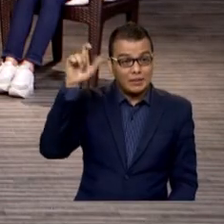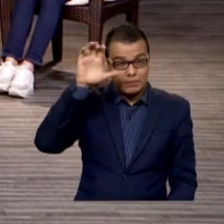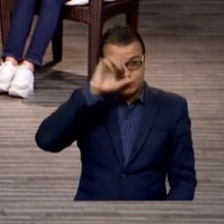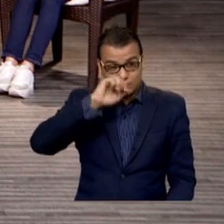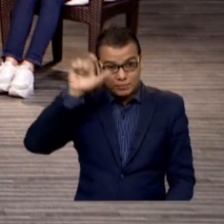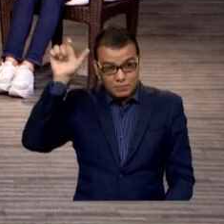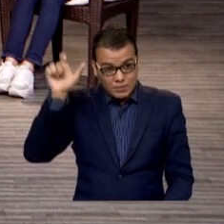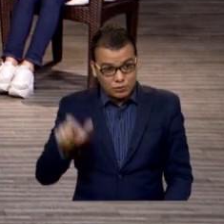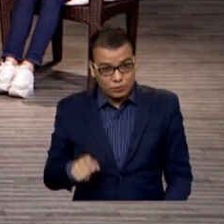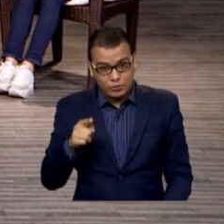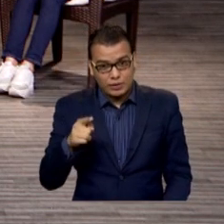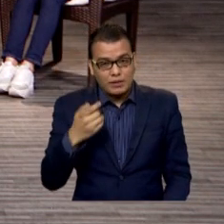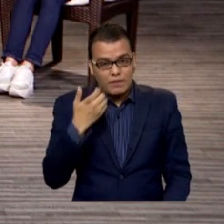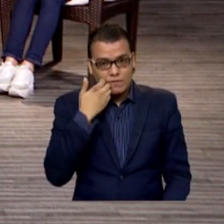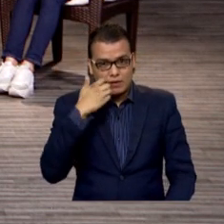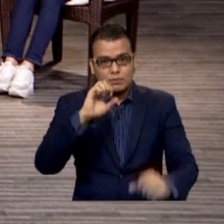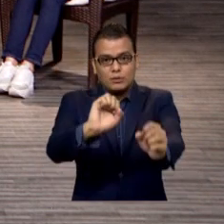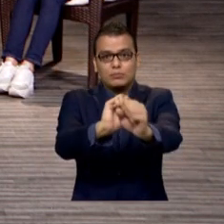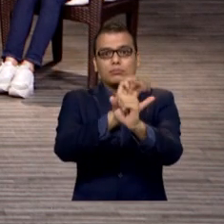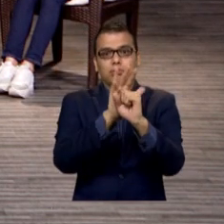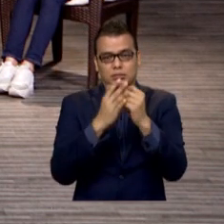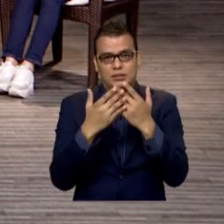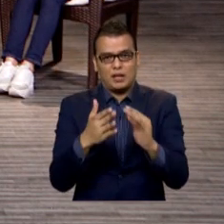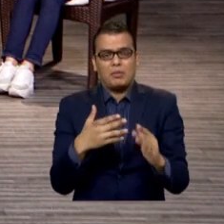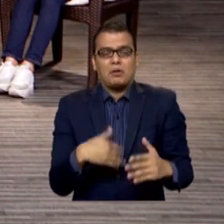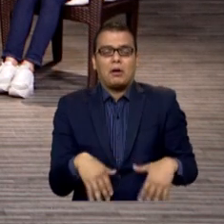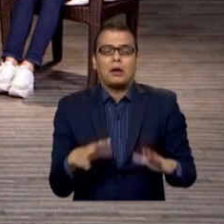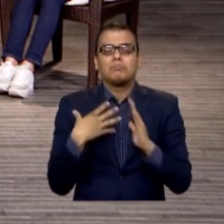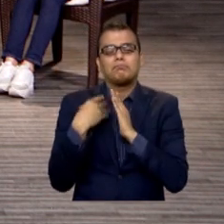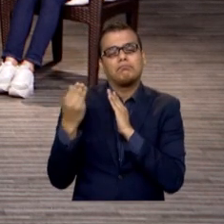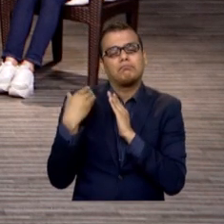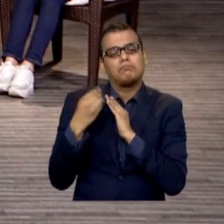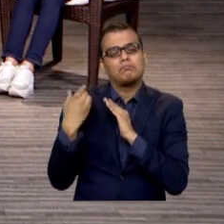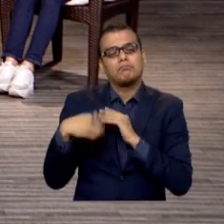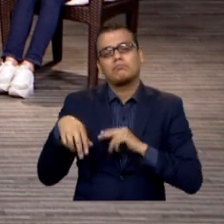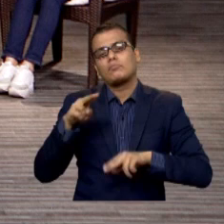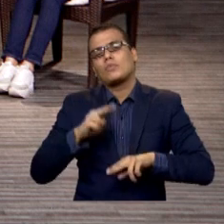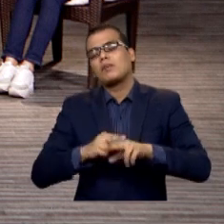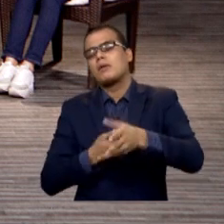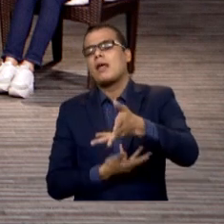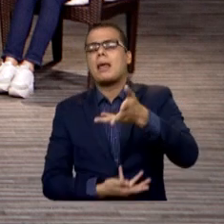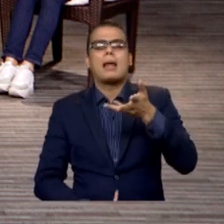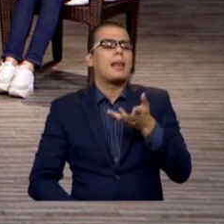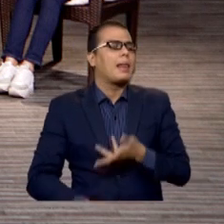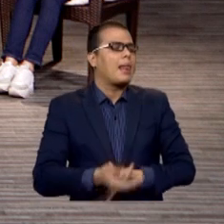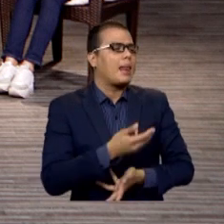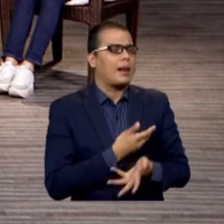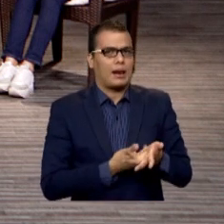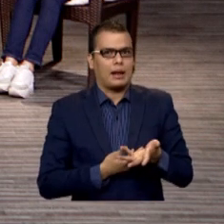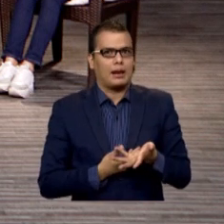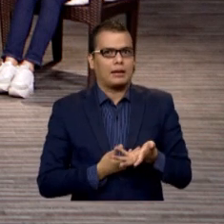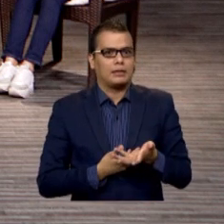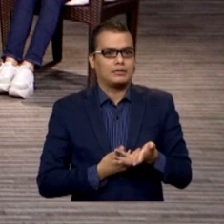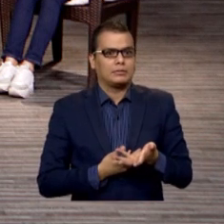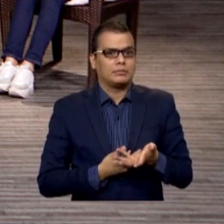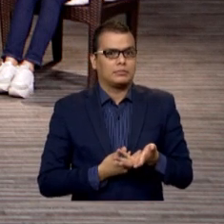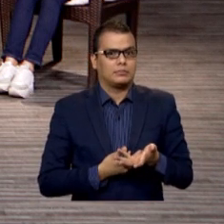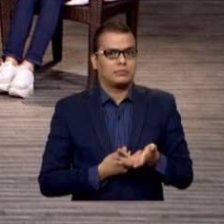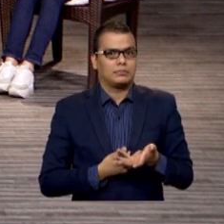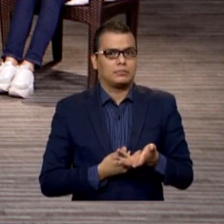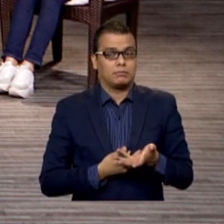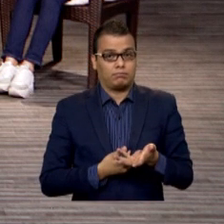que diagnosticada positivamente, pero que seguía manteniendo su vida en el conjunto residencial donde habita,